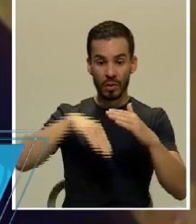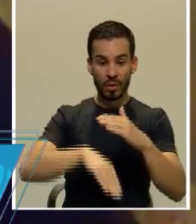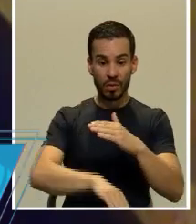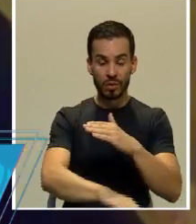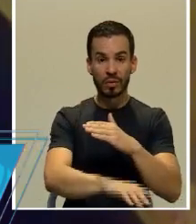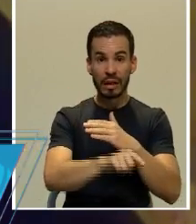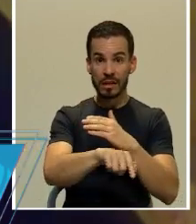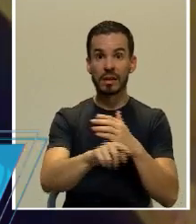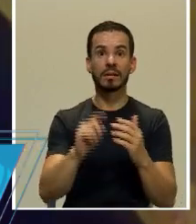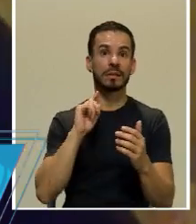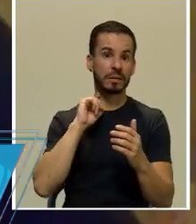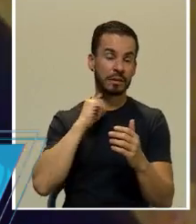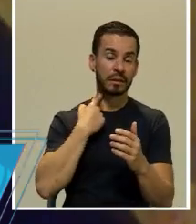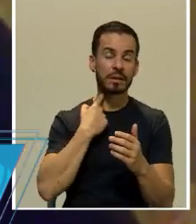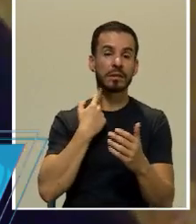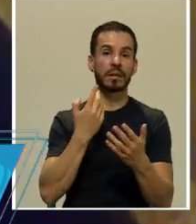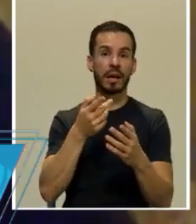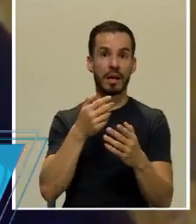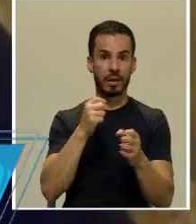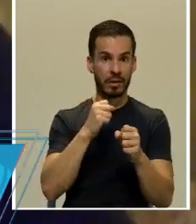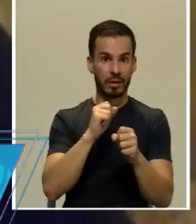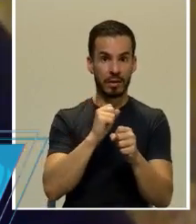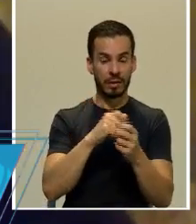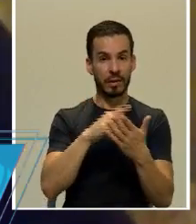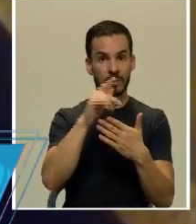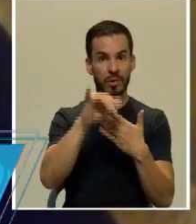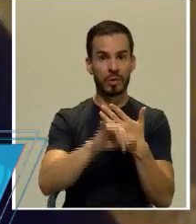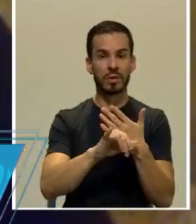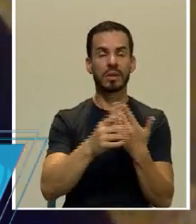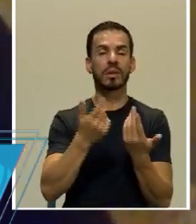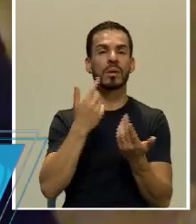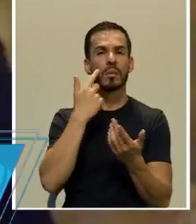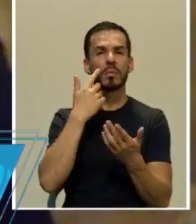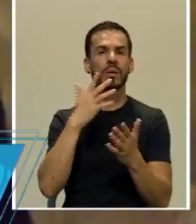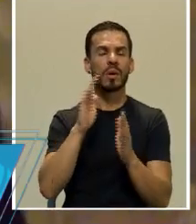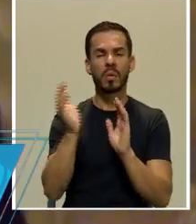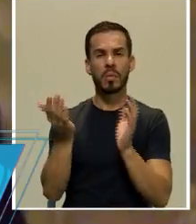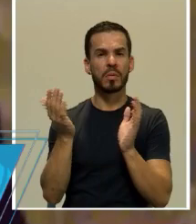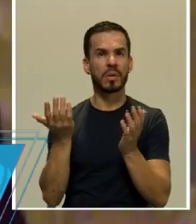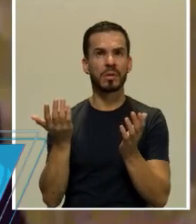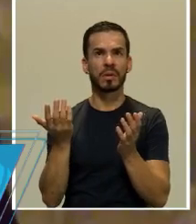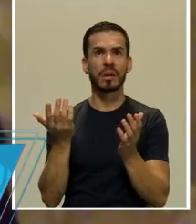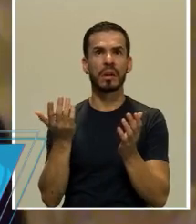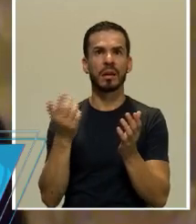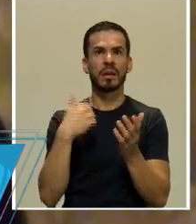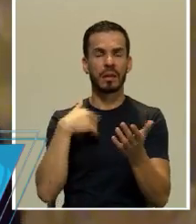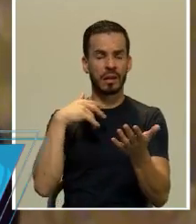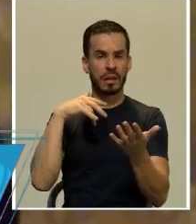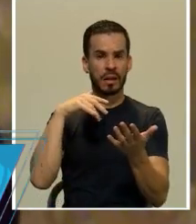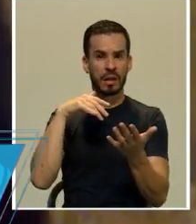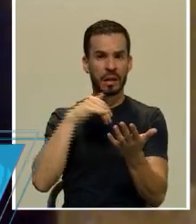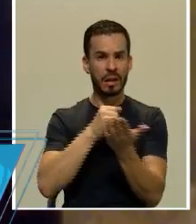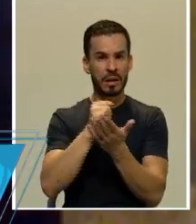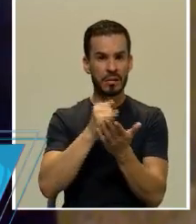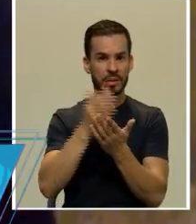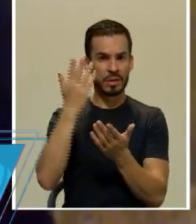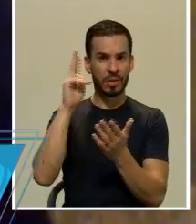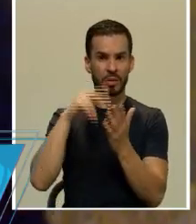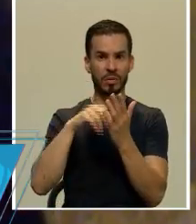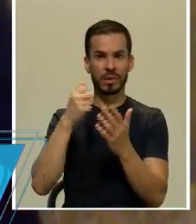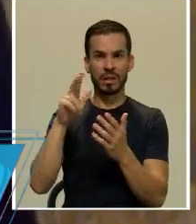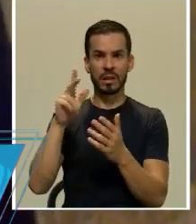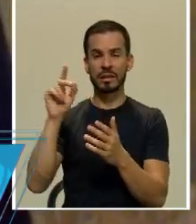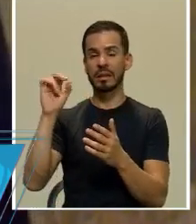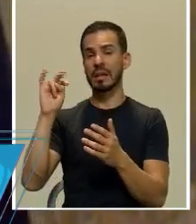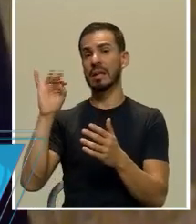desnivel son un costo importantísimo de la obra. Por hacerle un comparativo, del estudio del 2013 hecho